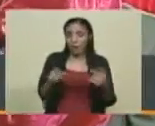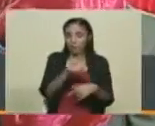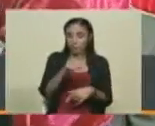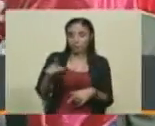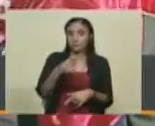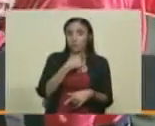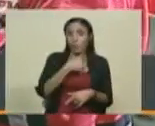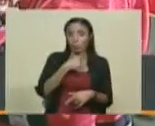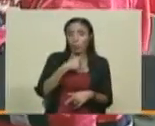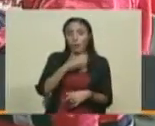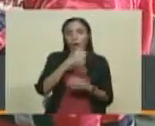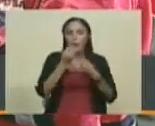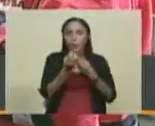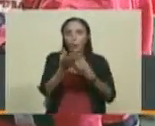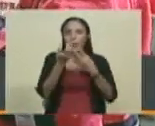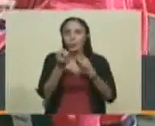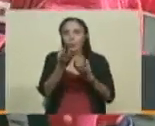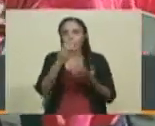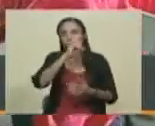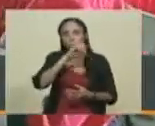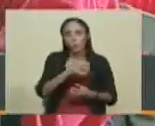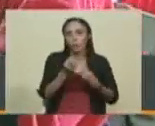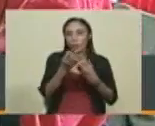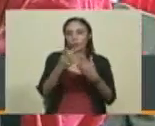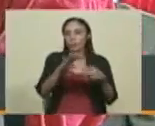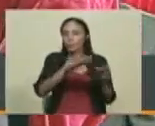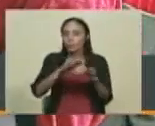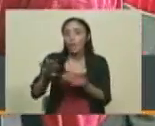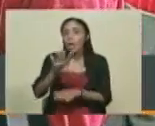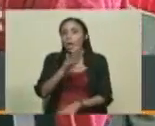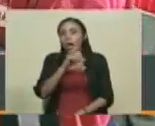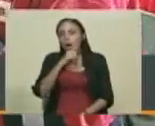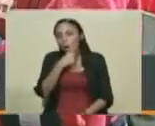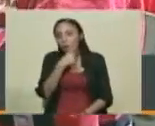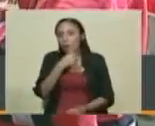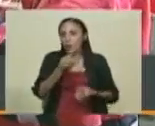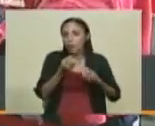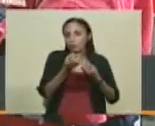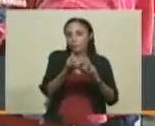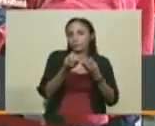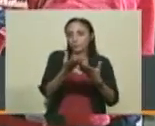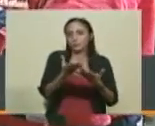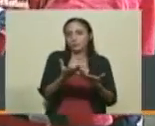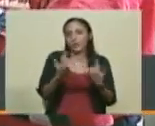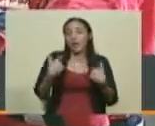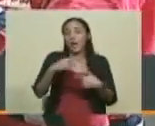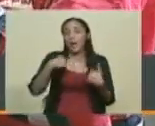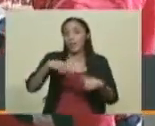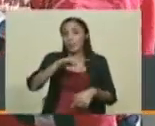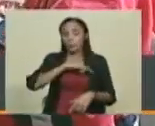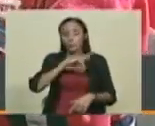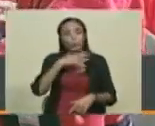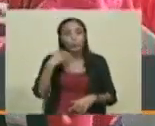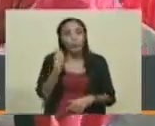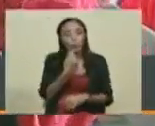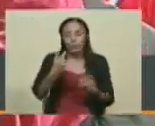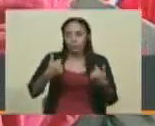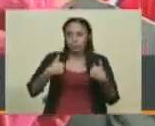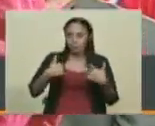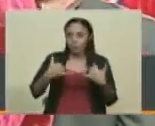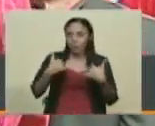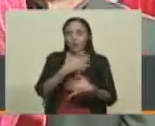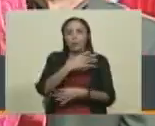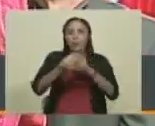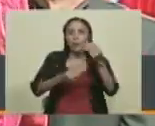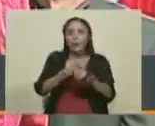le cuenten historia, a los ancianos les gusta contar las historias, y a nosotros la juventud nos corresponde, de la mano